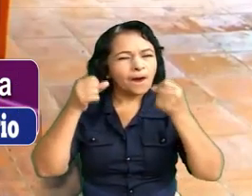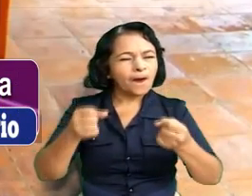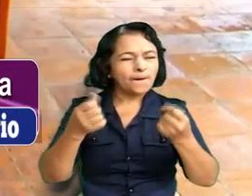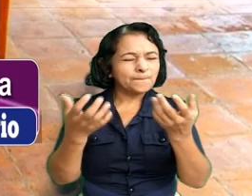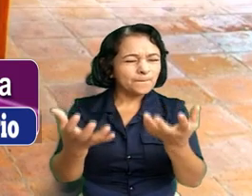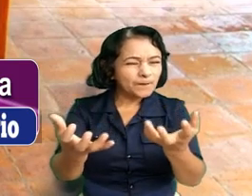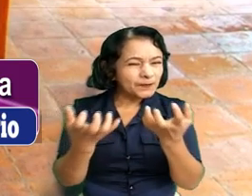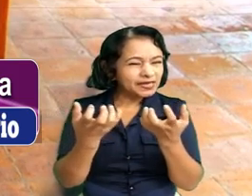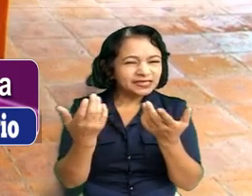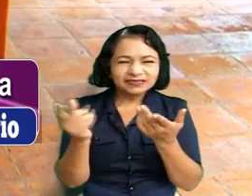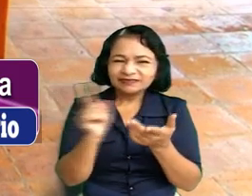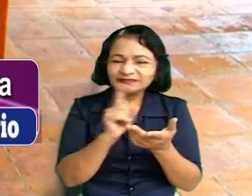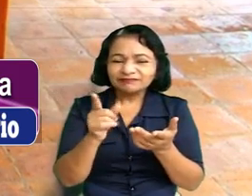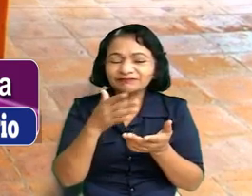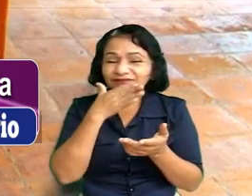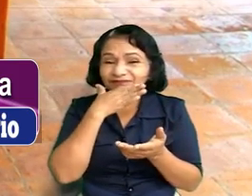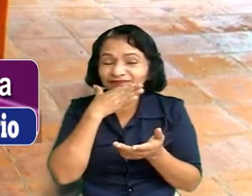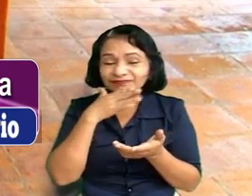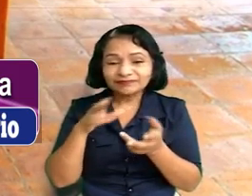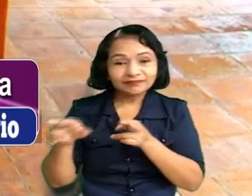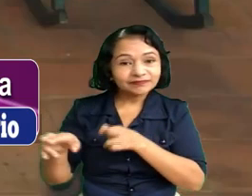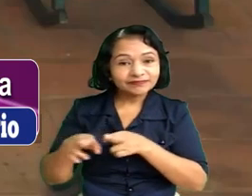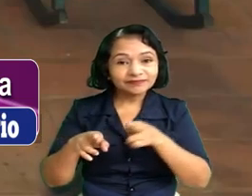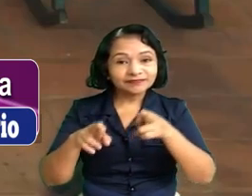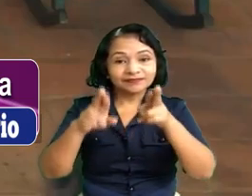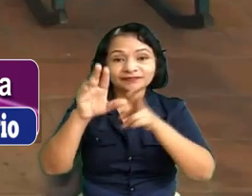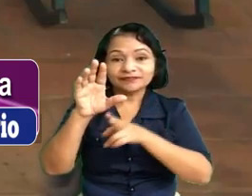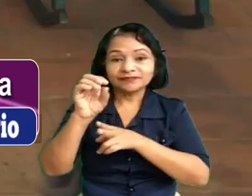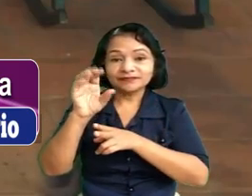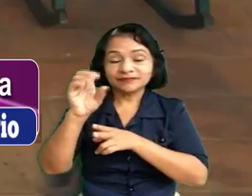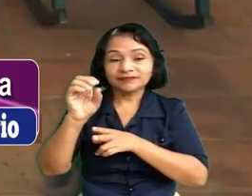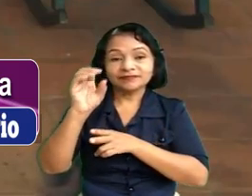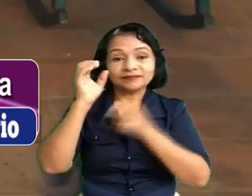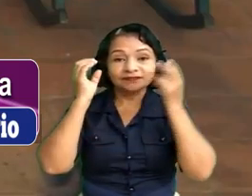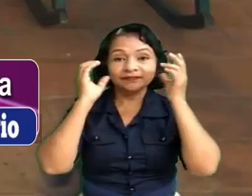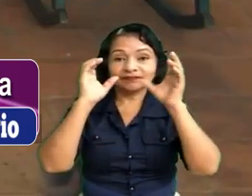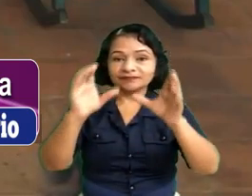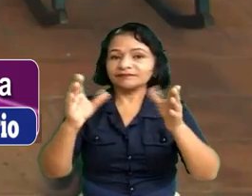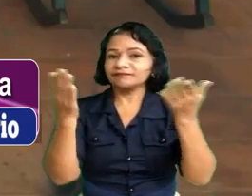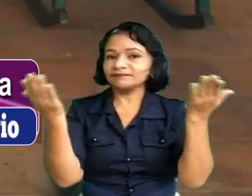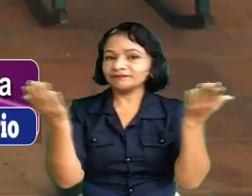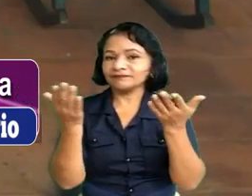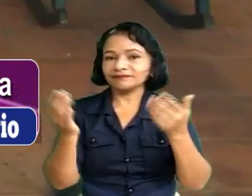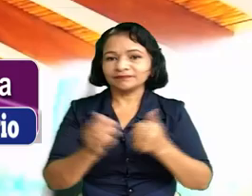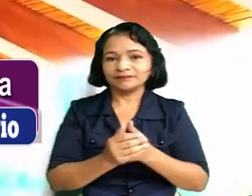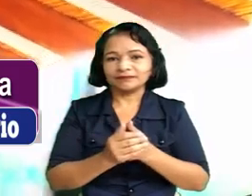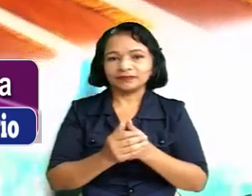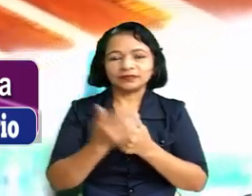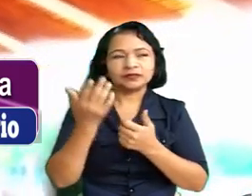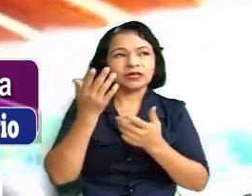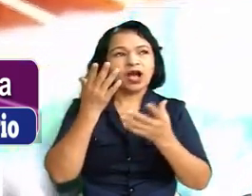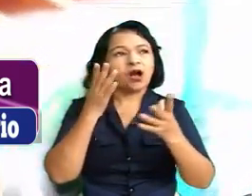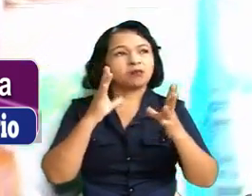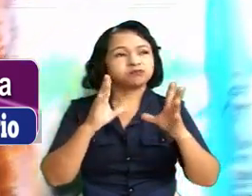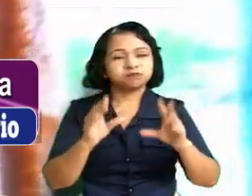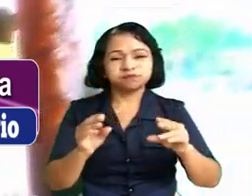a veces, dice. Claro, estamos hablando del río Coco, la costa caribe. La costa caribe es un trópico